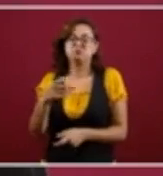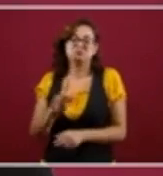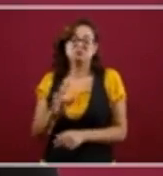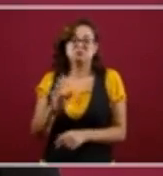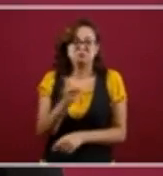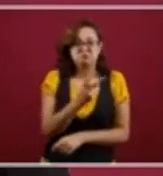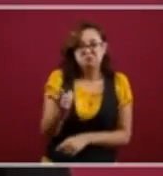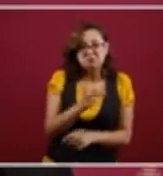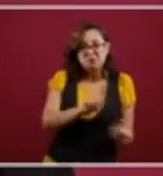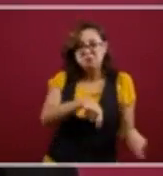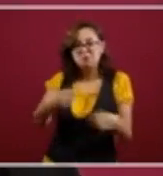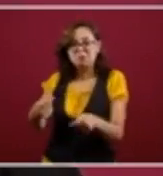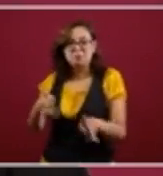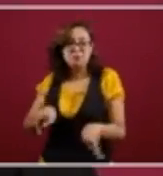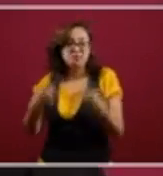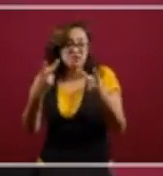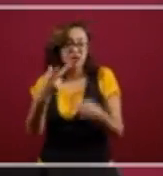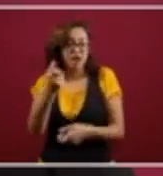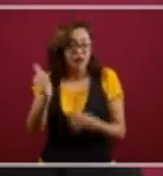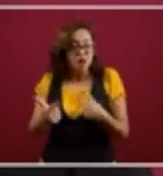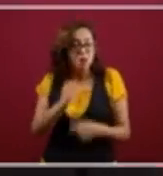que también hay que